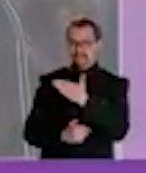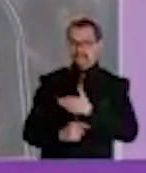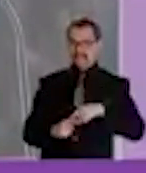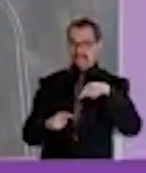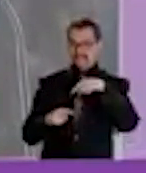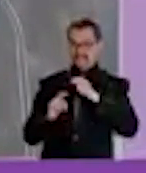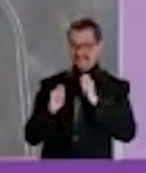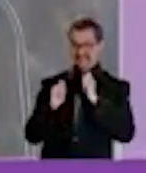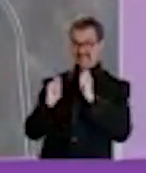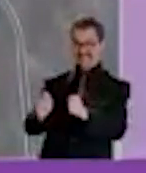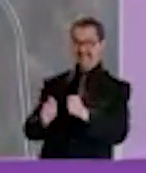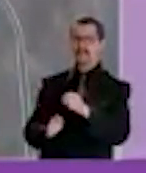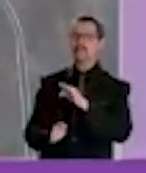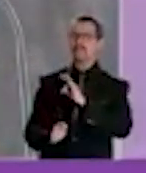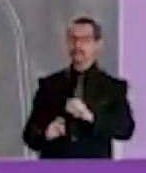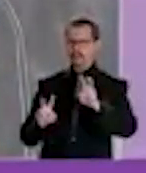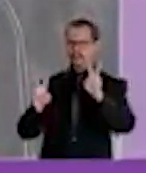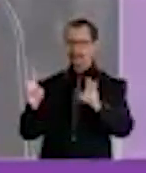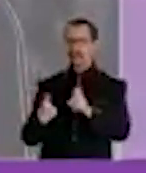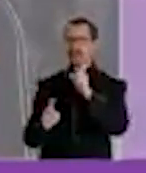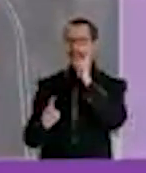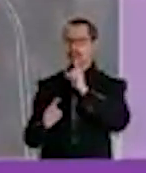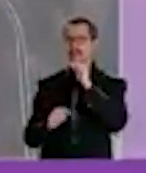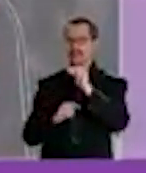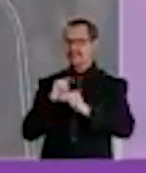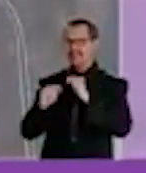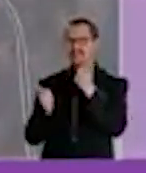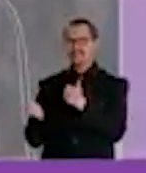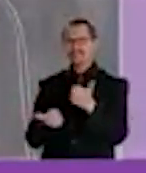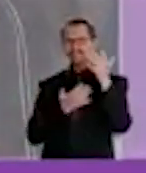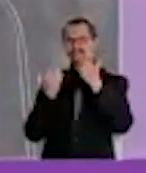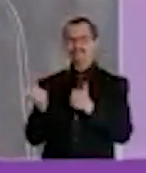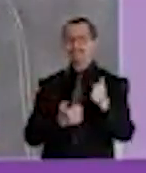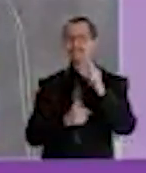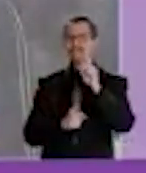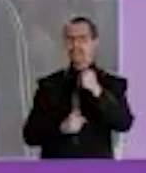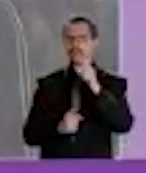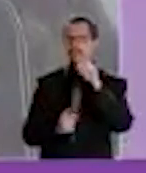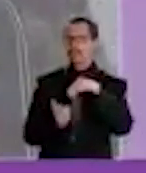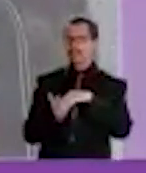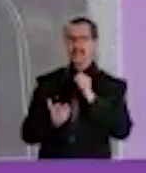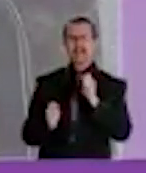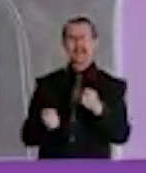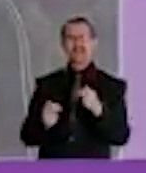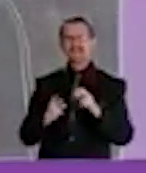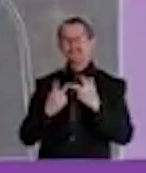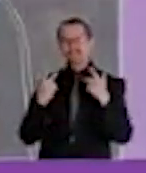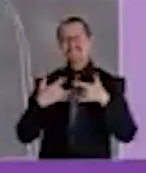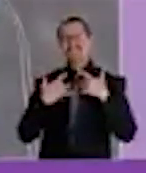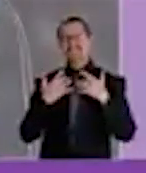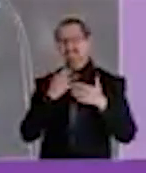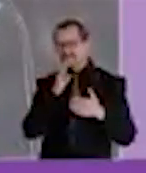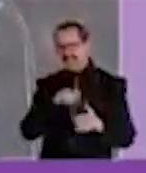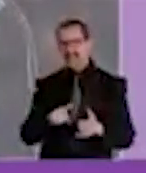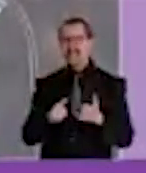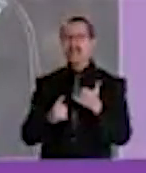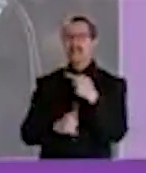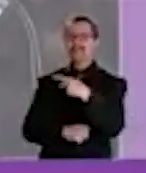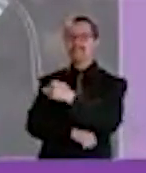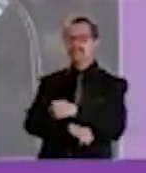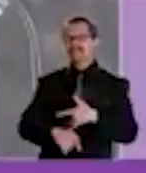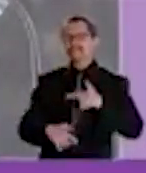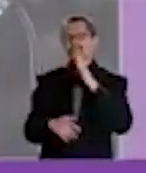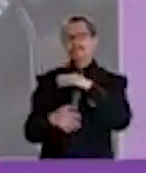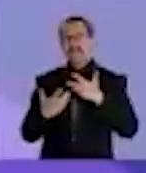solo la vida de millones de mujeres de miles de mujeres sino también de todas sus familias mira lo que hay que hacer es no volver es el único